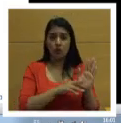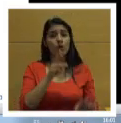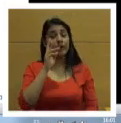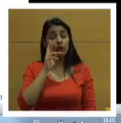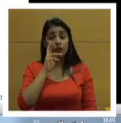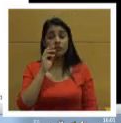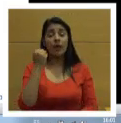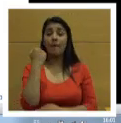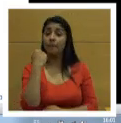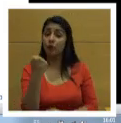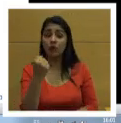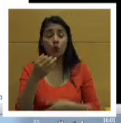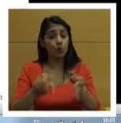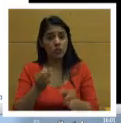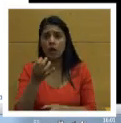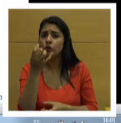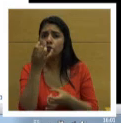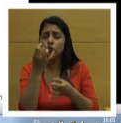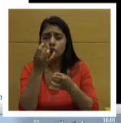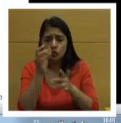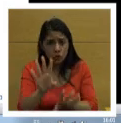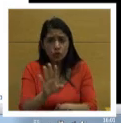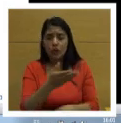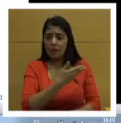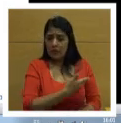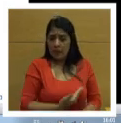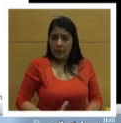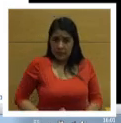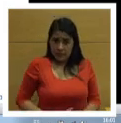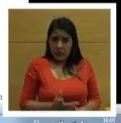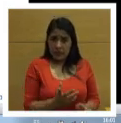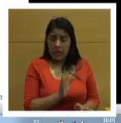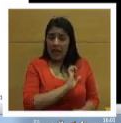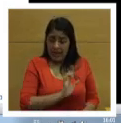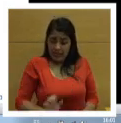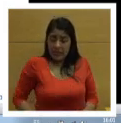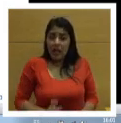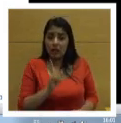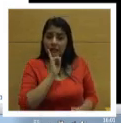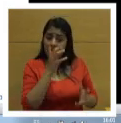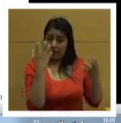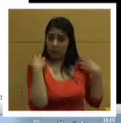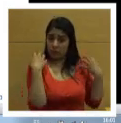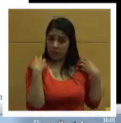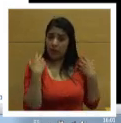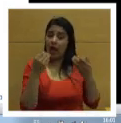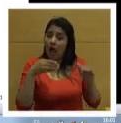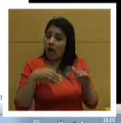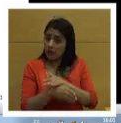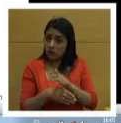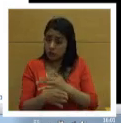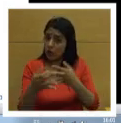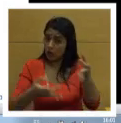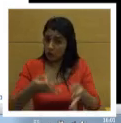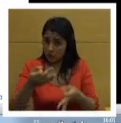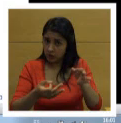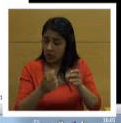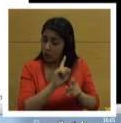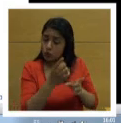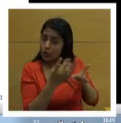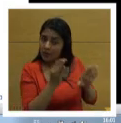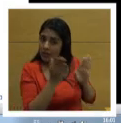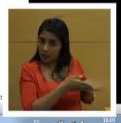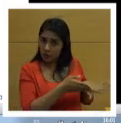no solo al Ejecutivo le cabe responsabilidad en materia de acceso a la justicia de las personas y grupos en condiciones